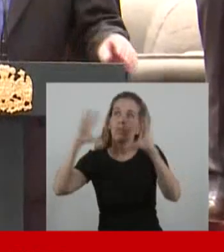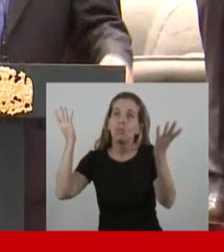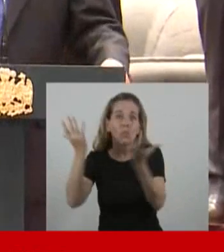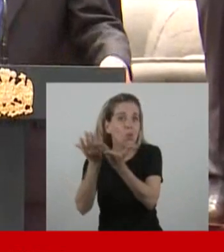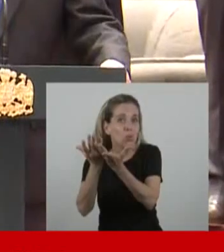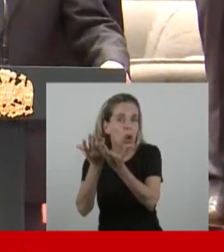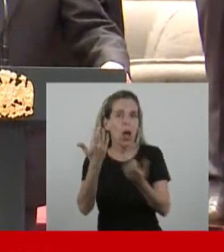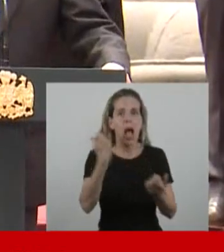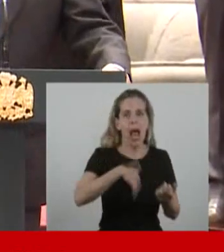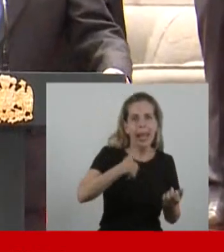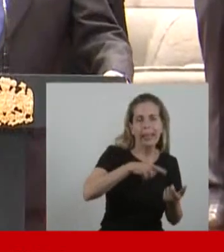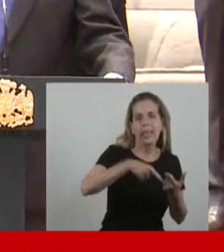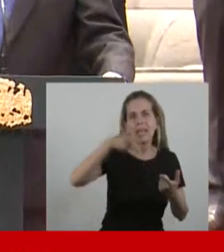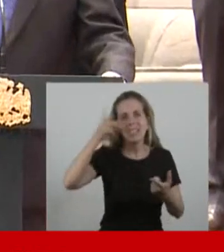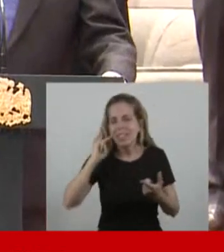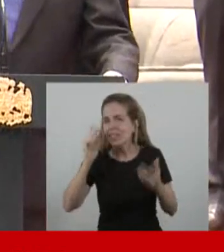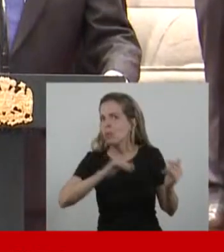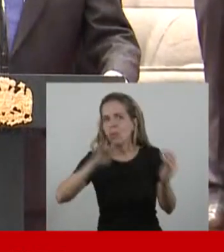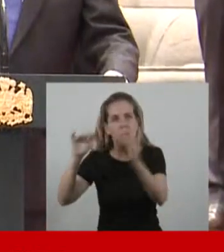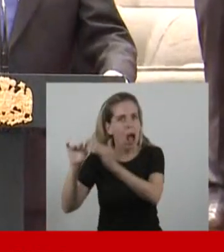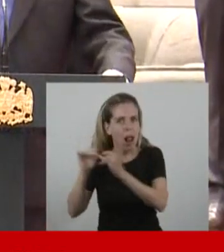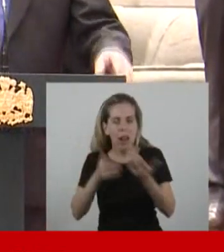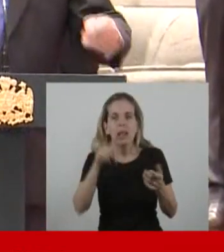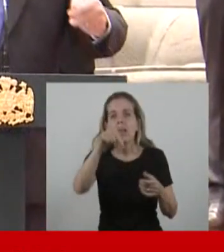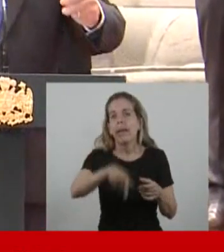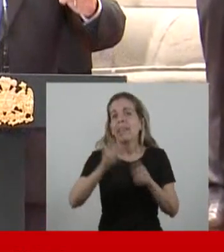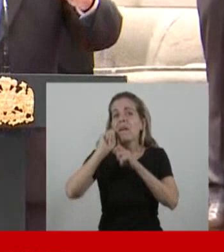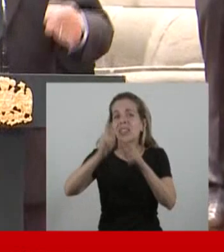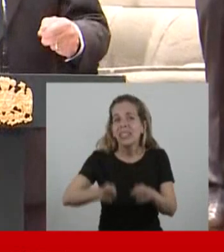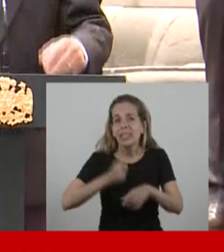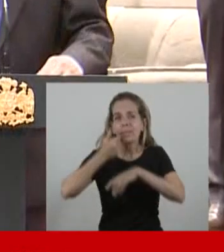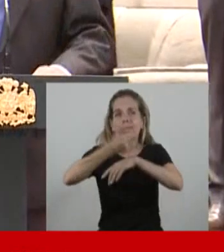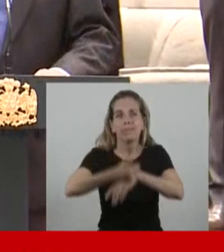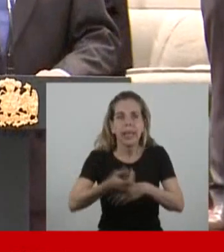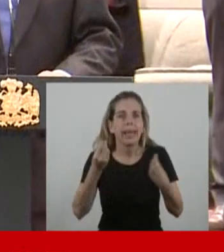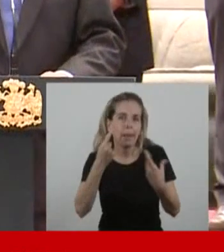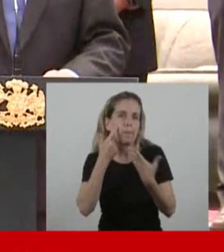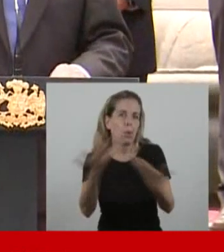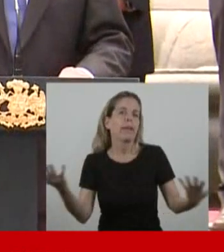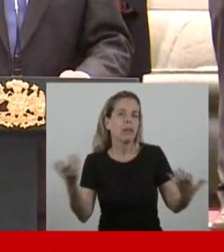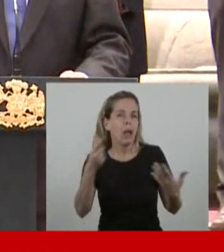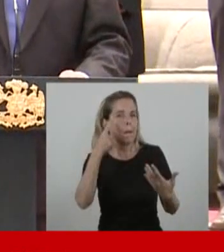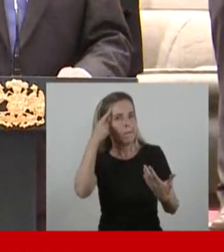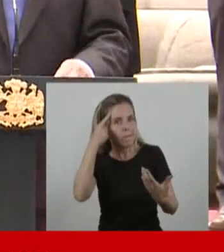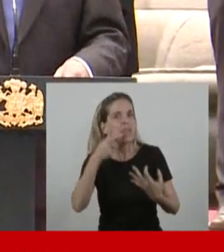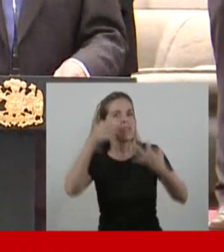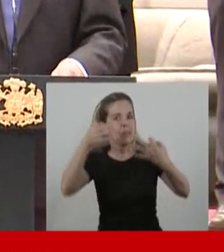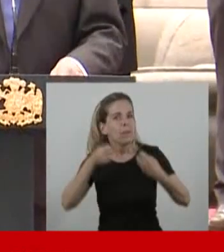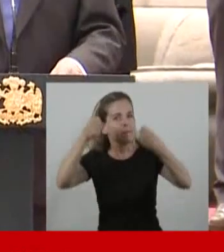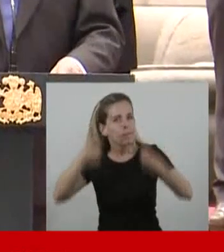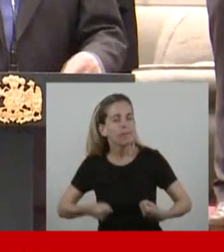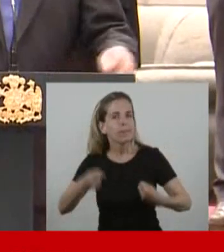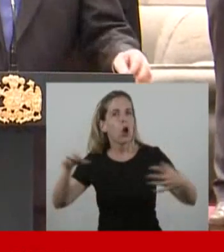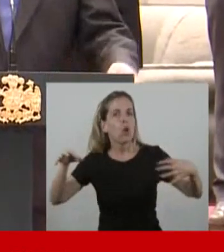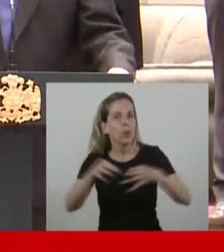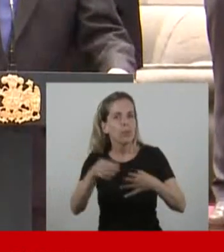en Argentina y en Chile. Esta visita refleja la voluntad y el compromiso de ambos gobiernos